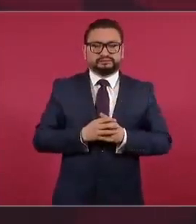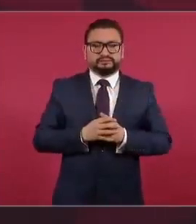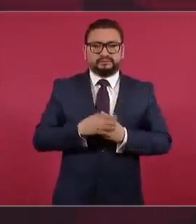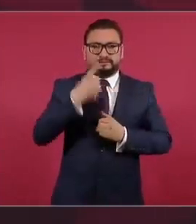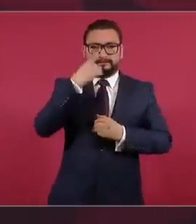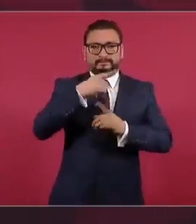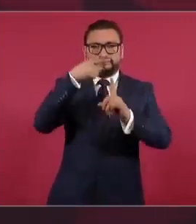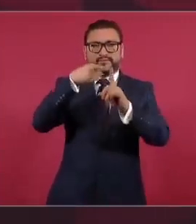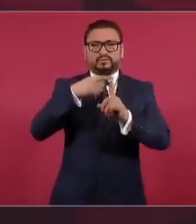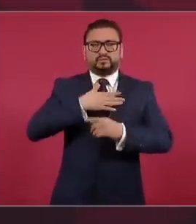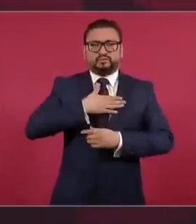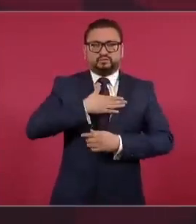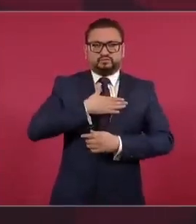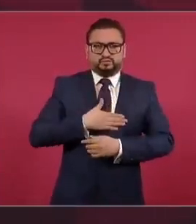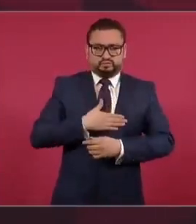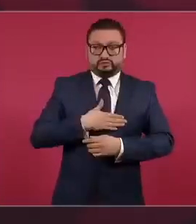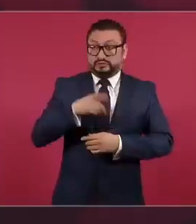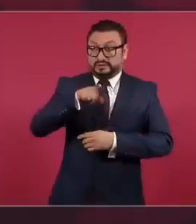justicia,